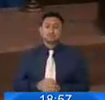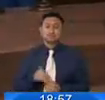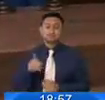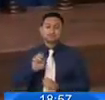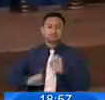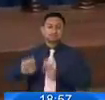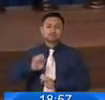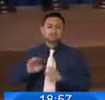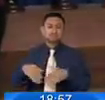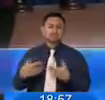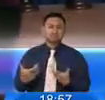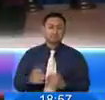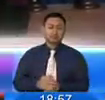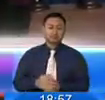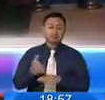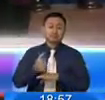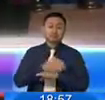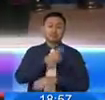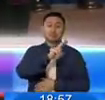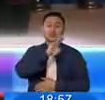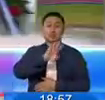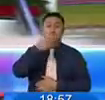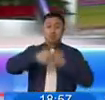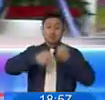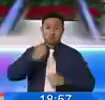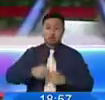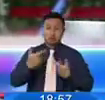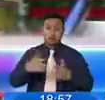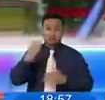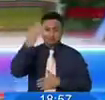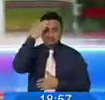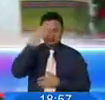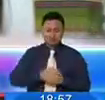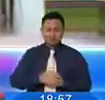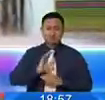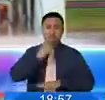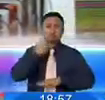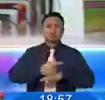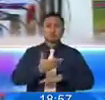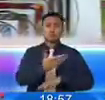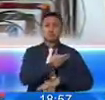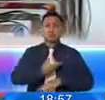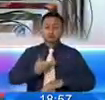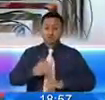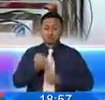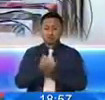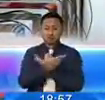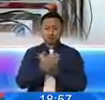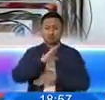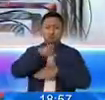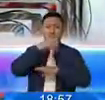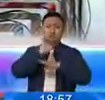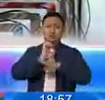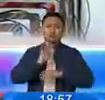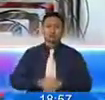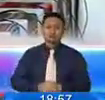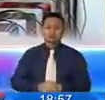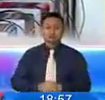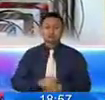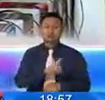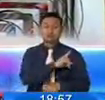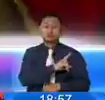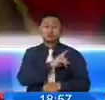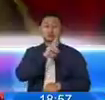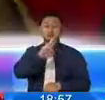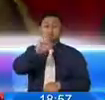cuyos resultados se conocerán antes del 24 de mayo, día en el que el primer mandatario presentará su informe a la Nación. Roldán descartó que este